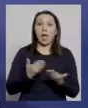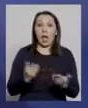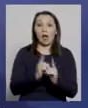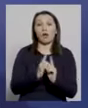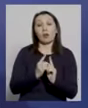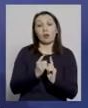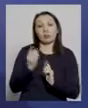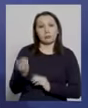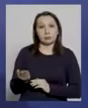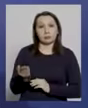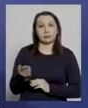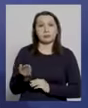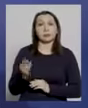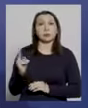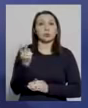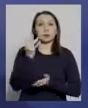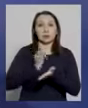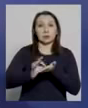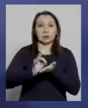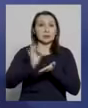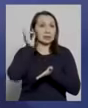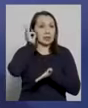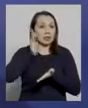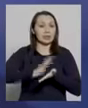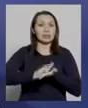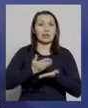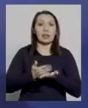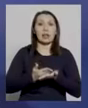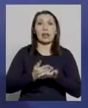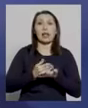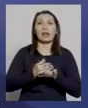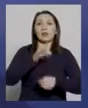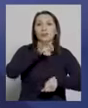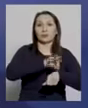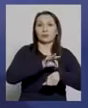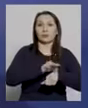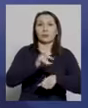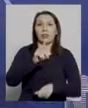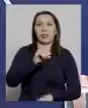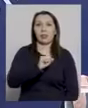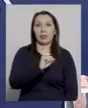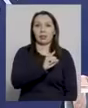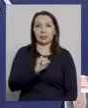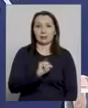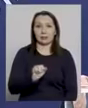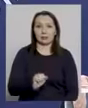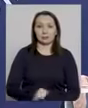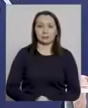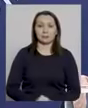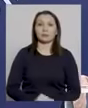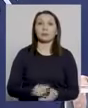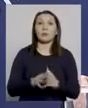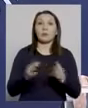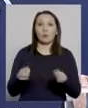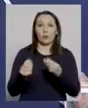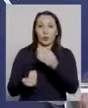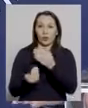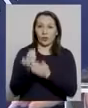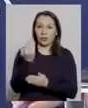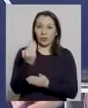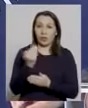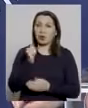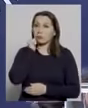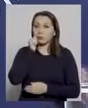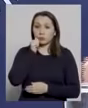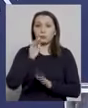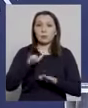la palabra a nuestra subsecretaria de Salud, la doctora Paula Daza. Muy buenos días. Como